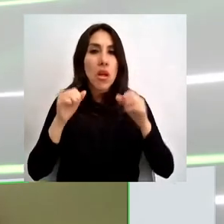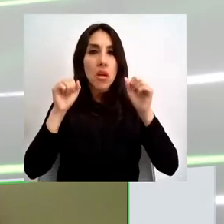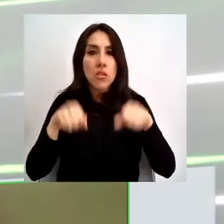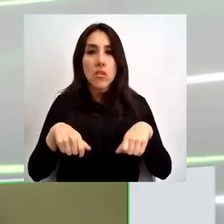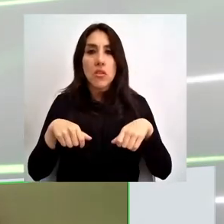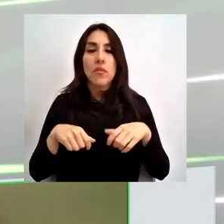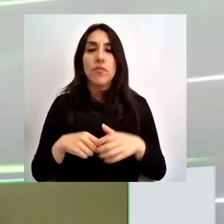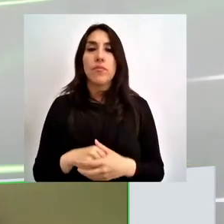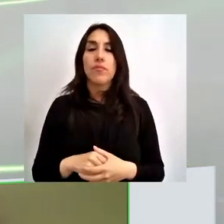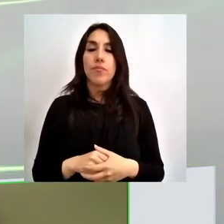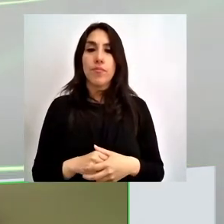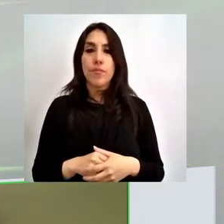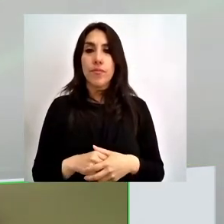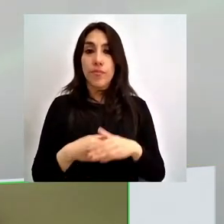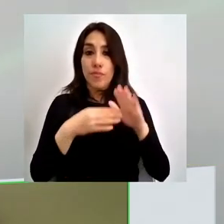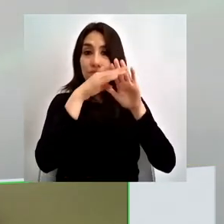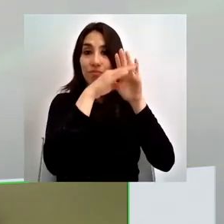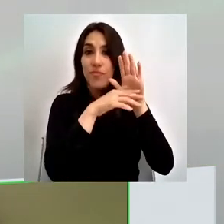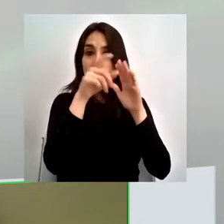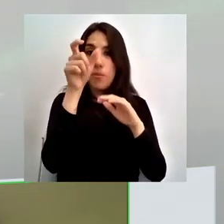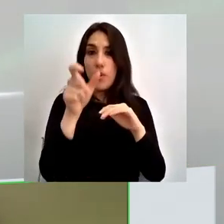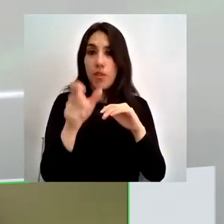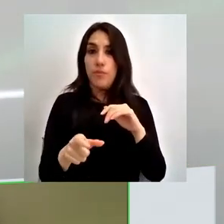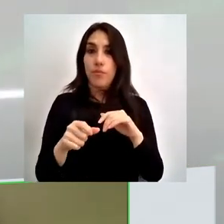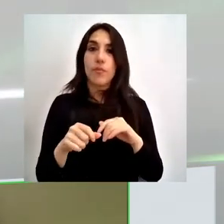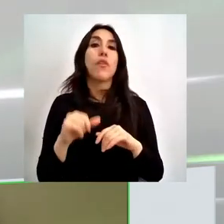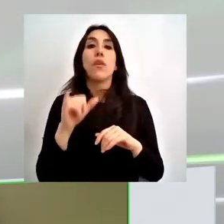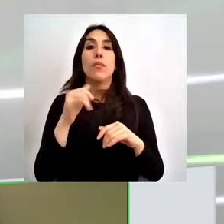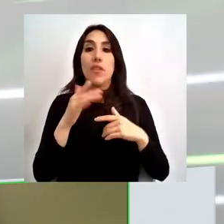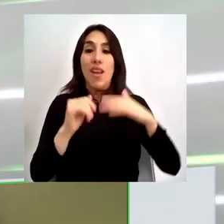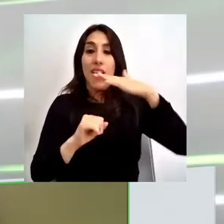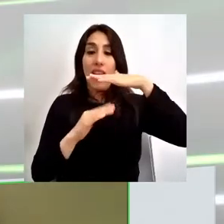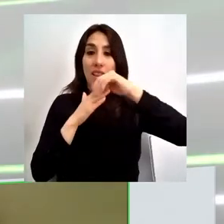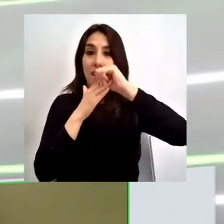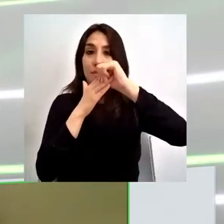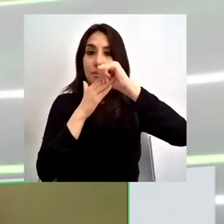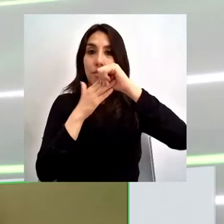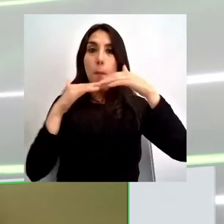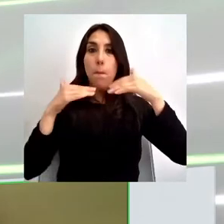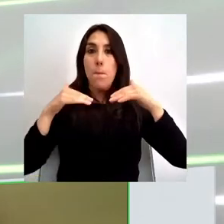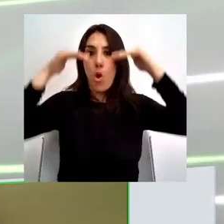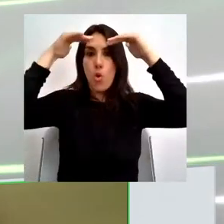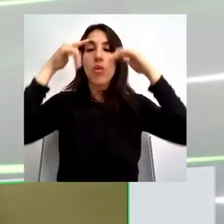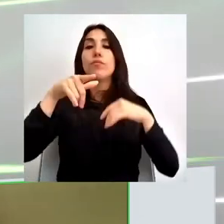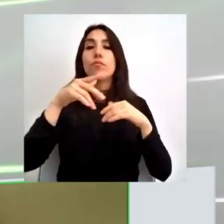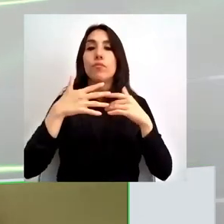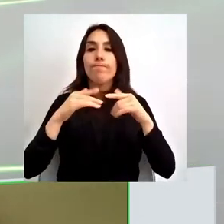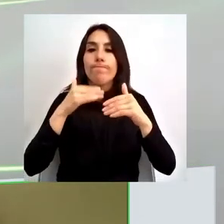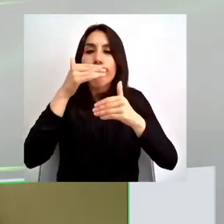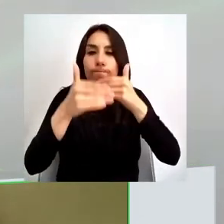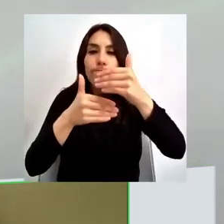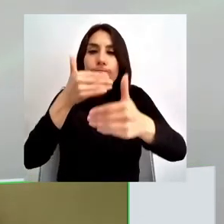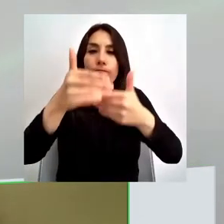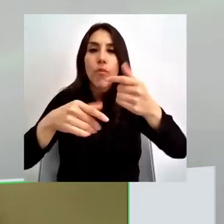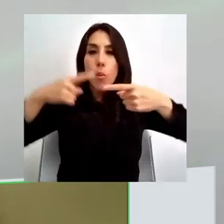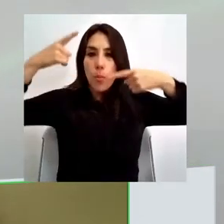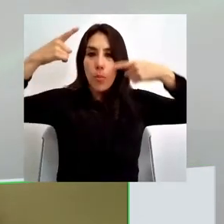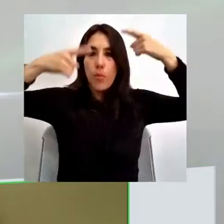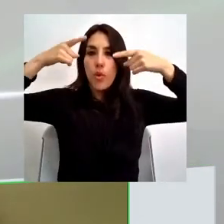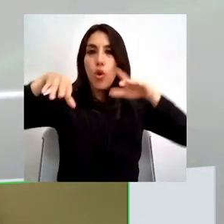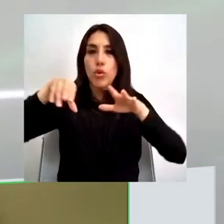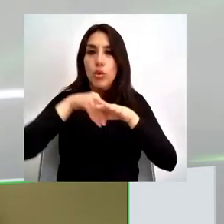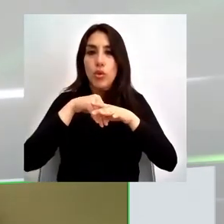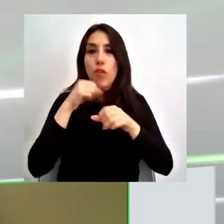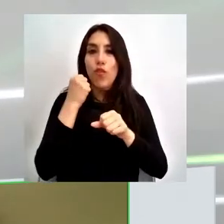y autoridades a dar un paso más allá de las políticas de inclusión laboral como sugiere